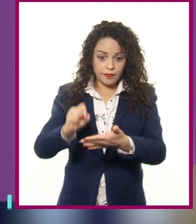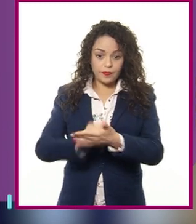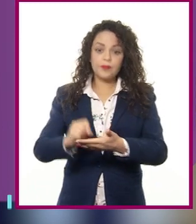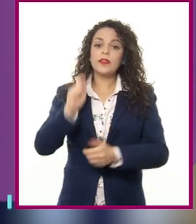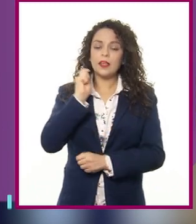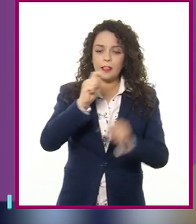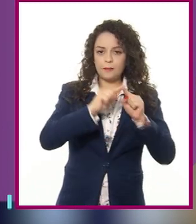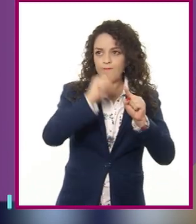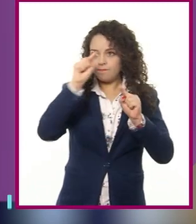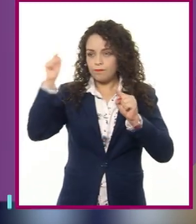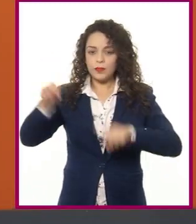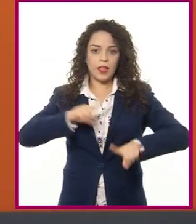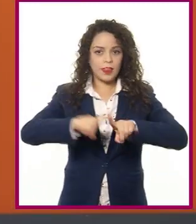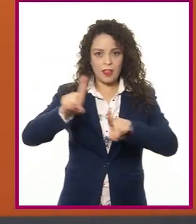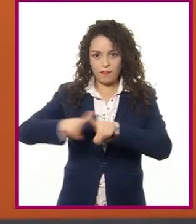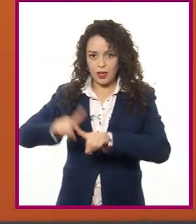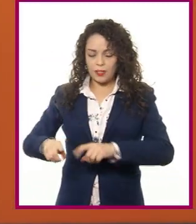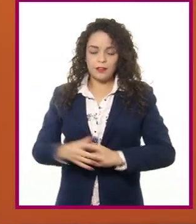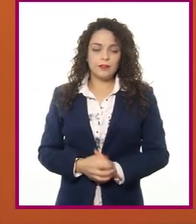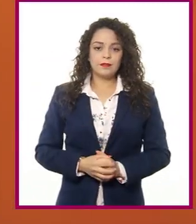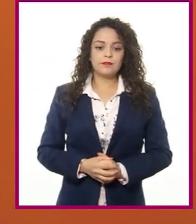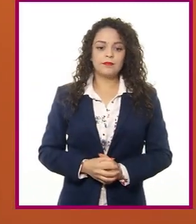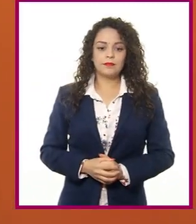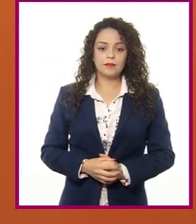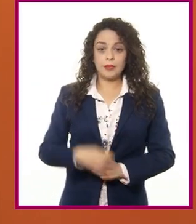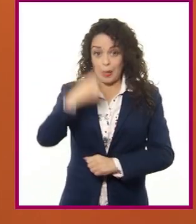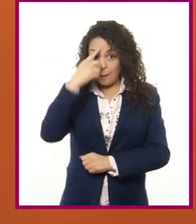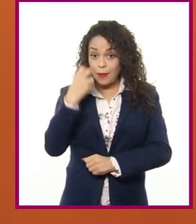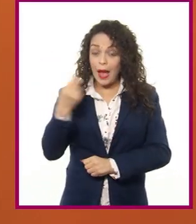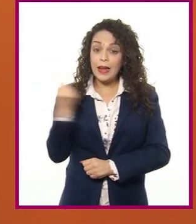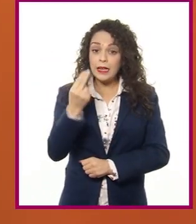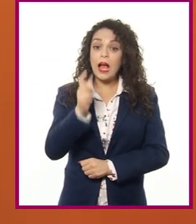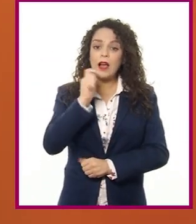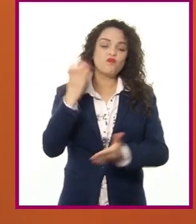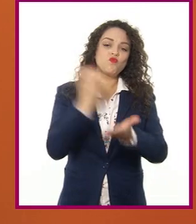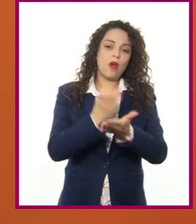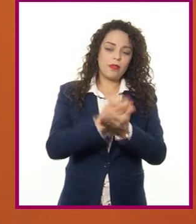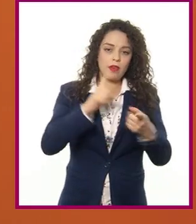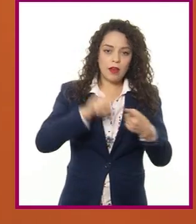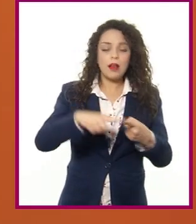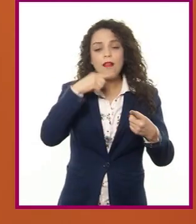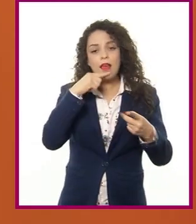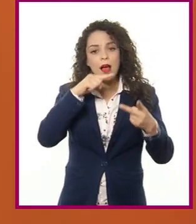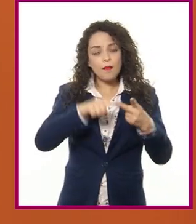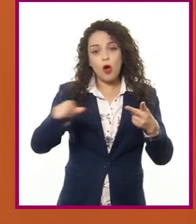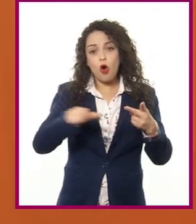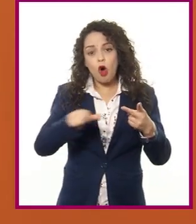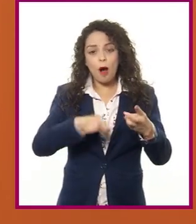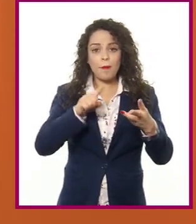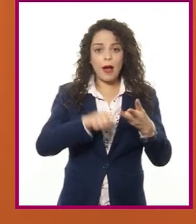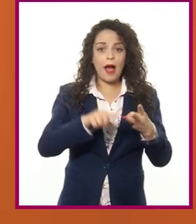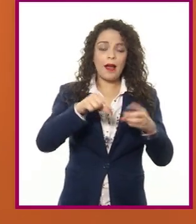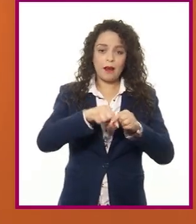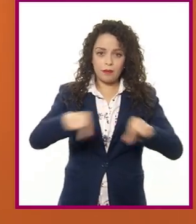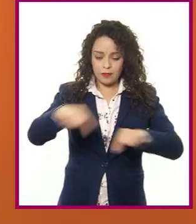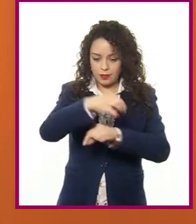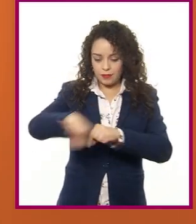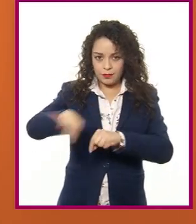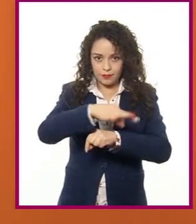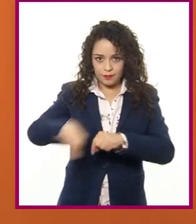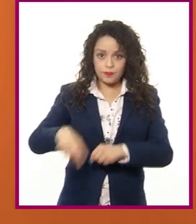de variaciones diversas. Para ello es necesario que tengan a la mano cuaderno, lápiz, goma y una regla. Si